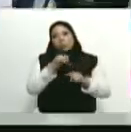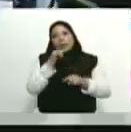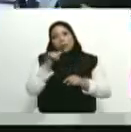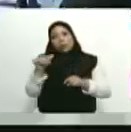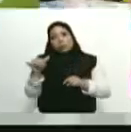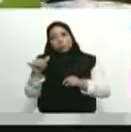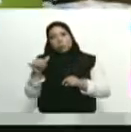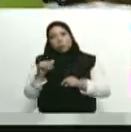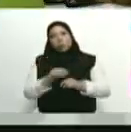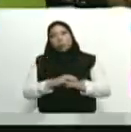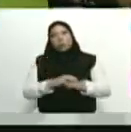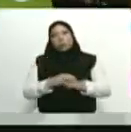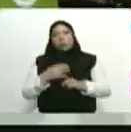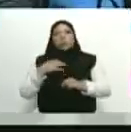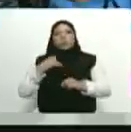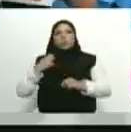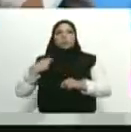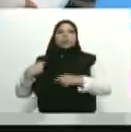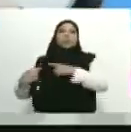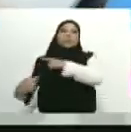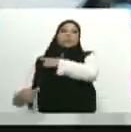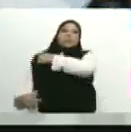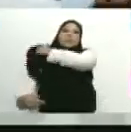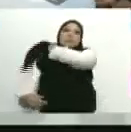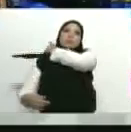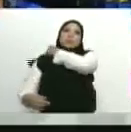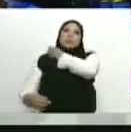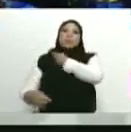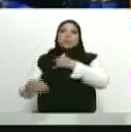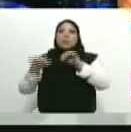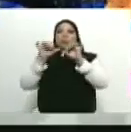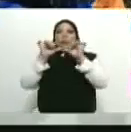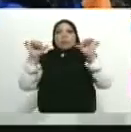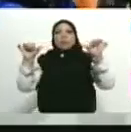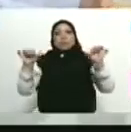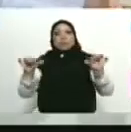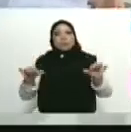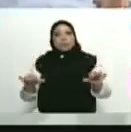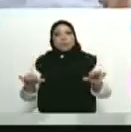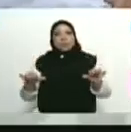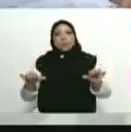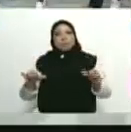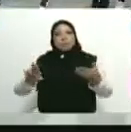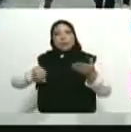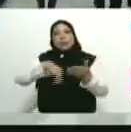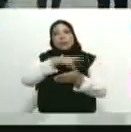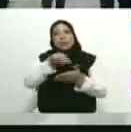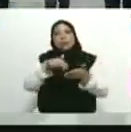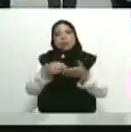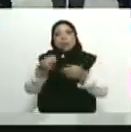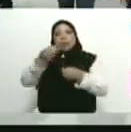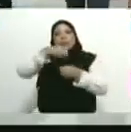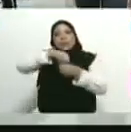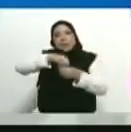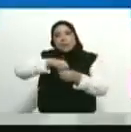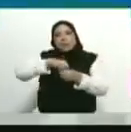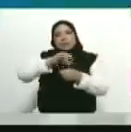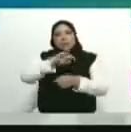anuncios de lo que es el Sistema Nacional de Ingresos. Eso es único. La juventud debe